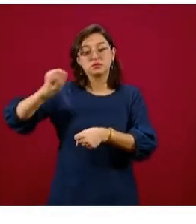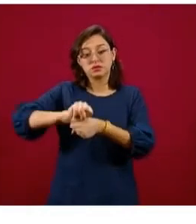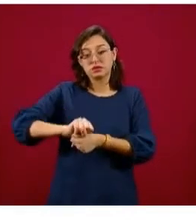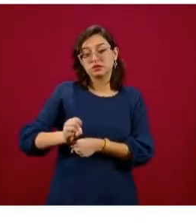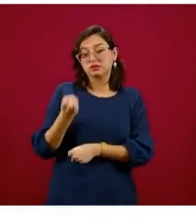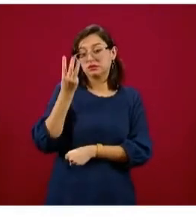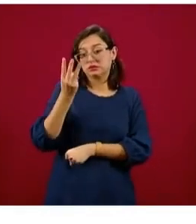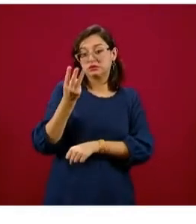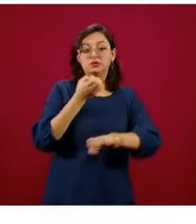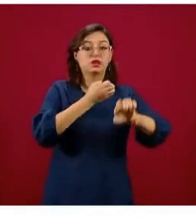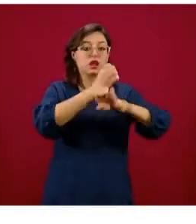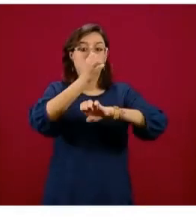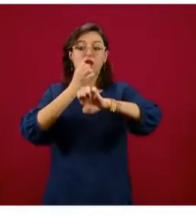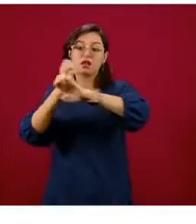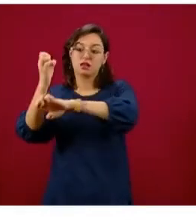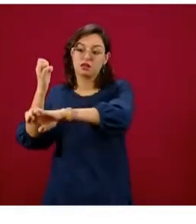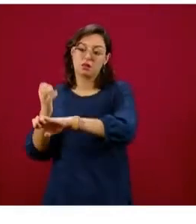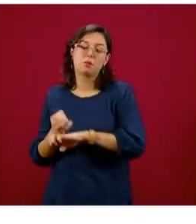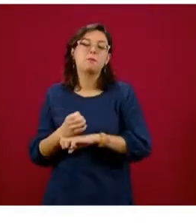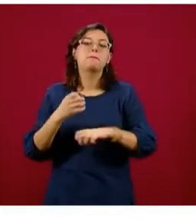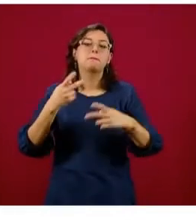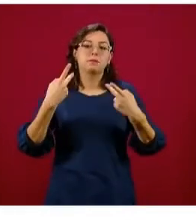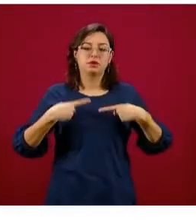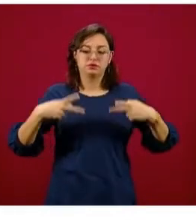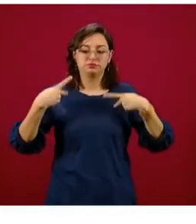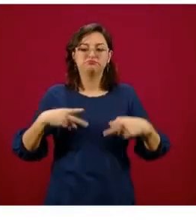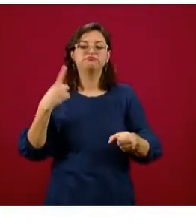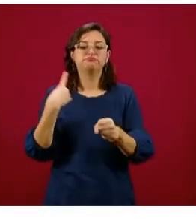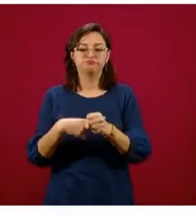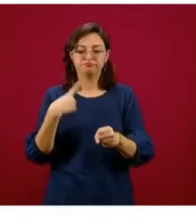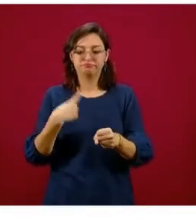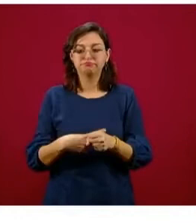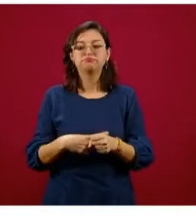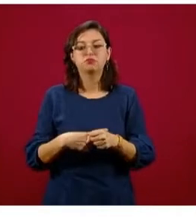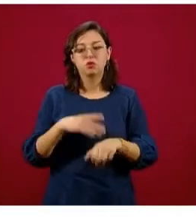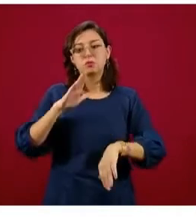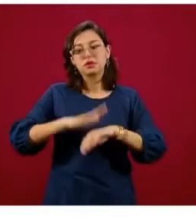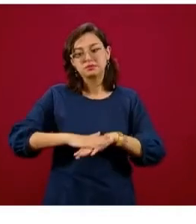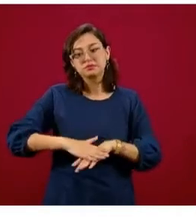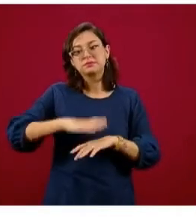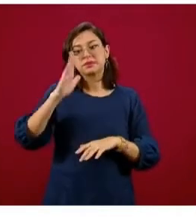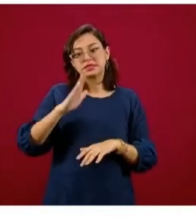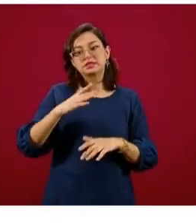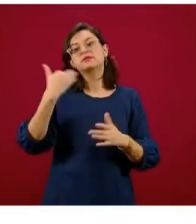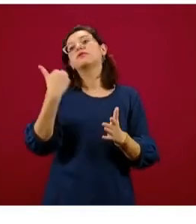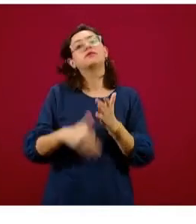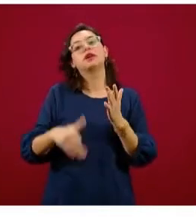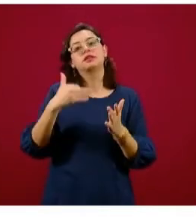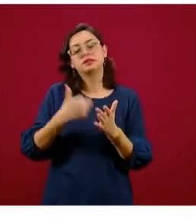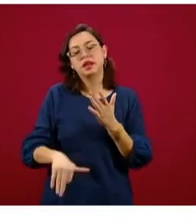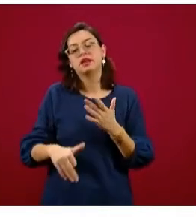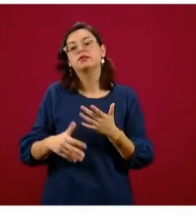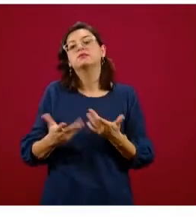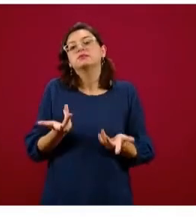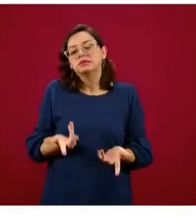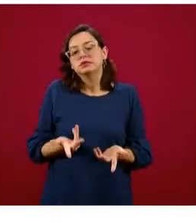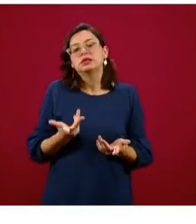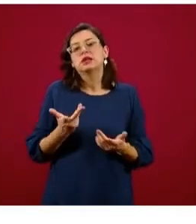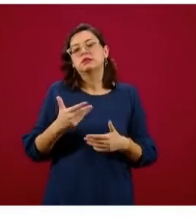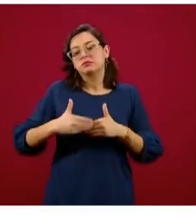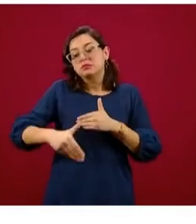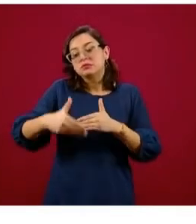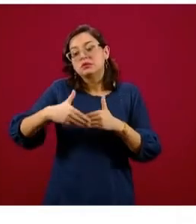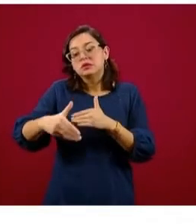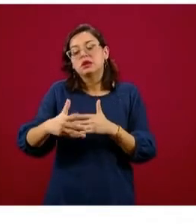se ha estado dirigiendo precisamente toda el apoyo con recursos, no solamente de insumos